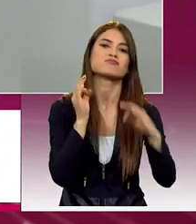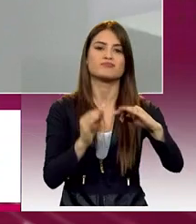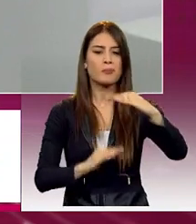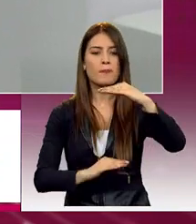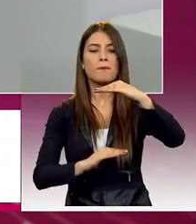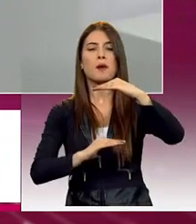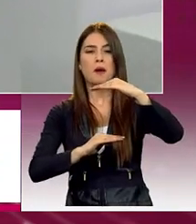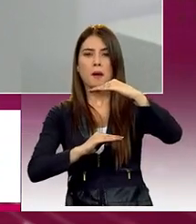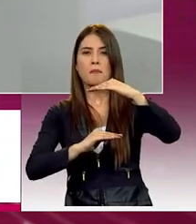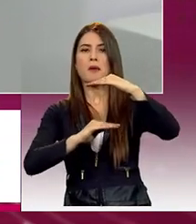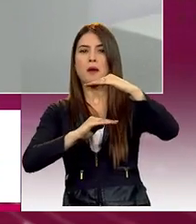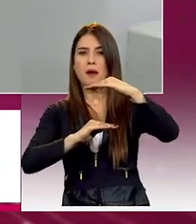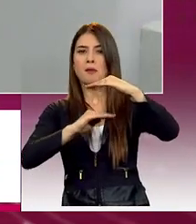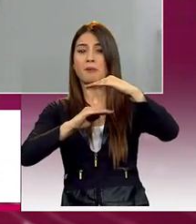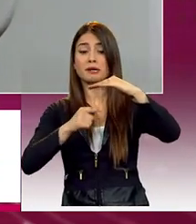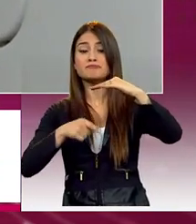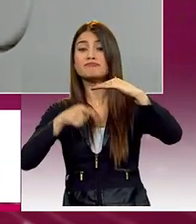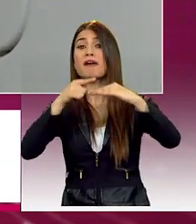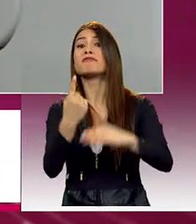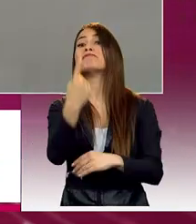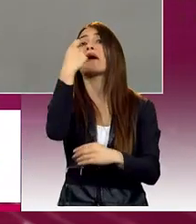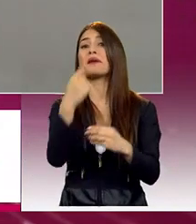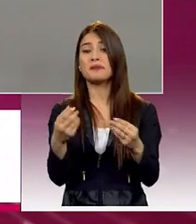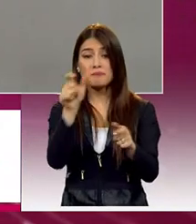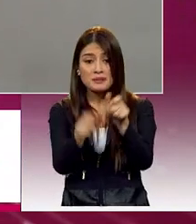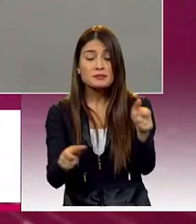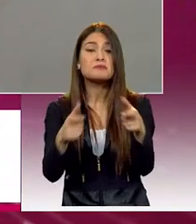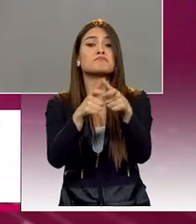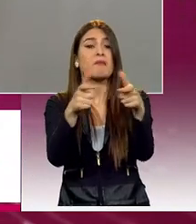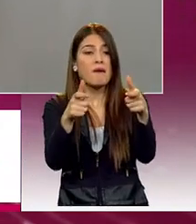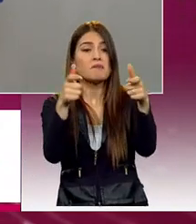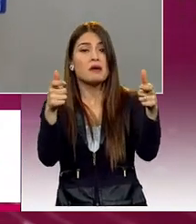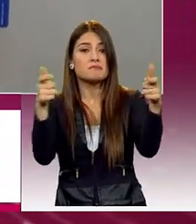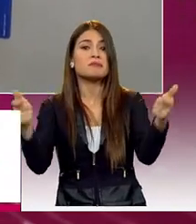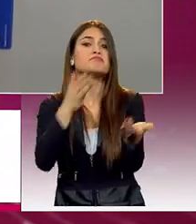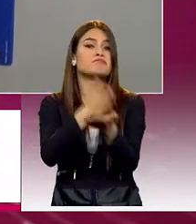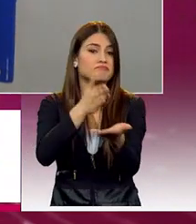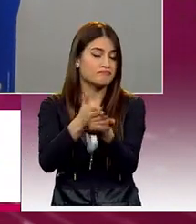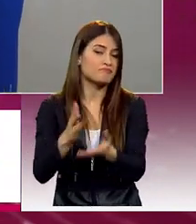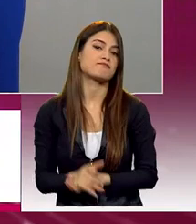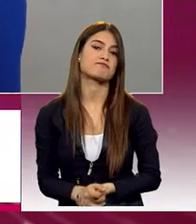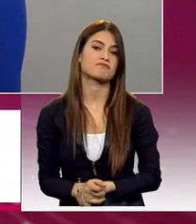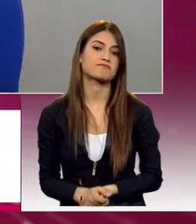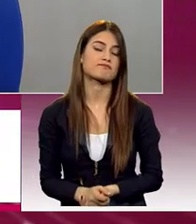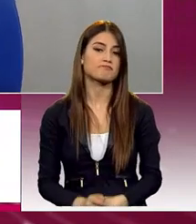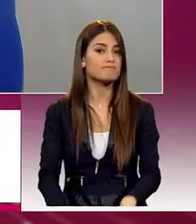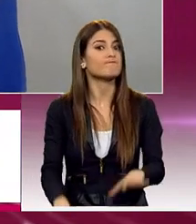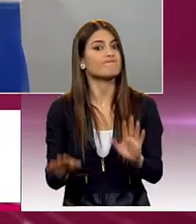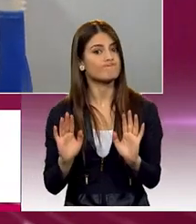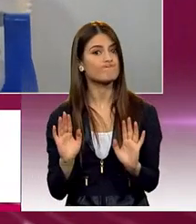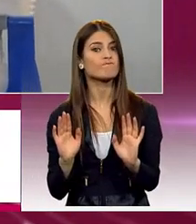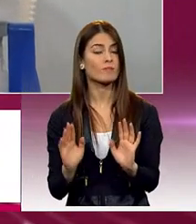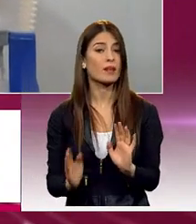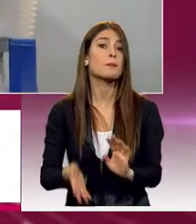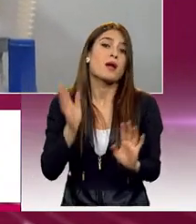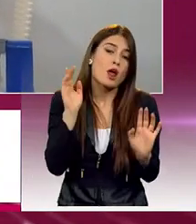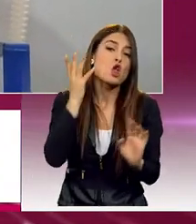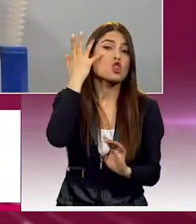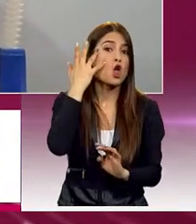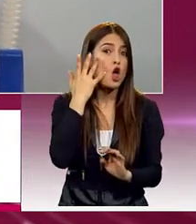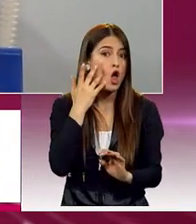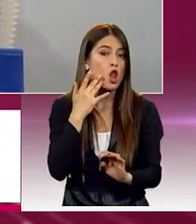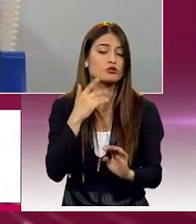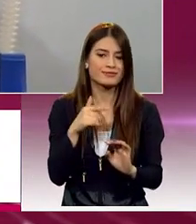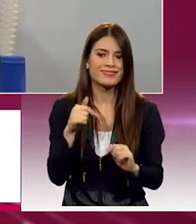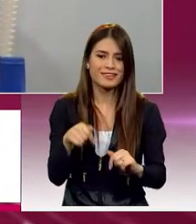tenga soporte en las modelaciones matemáticas que tenemos. Ahora bien, estamos creciendo todos los días en unidad de cuidados intensivos de la mano del